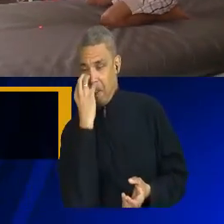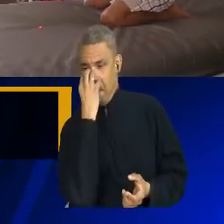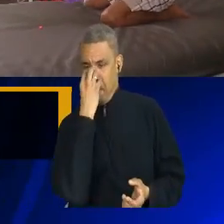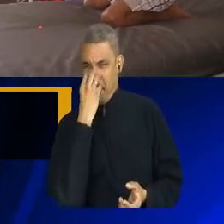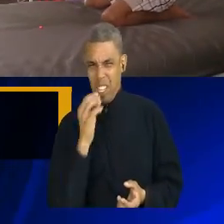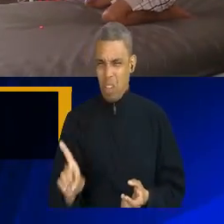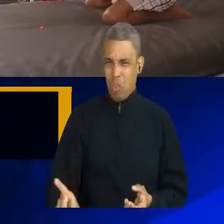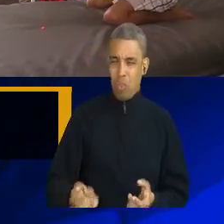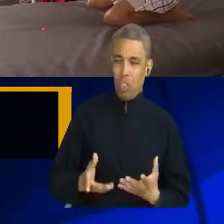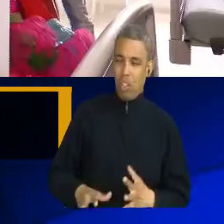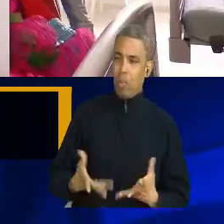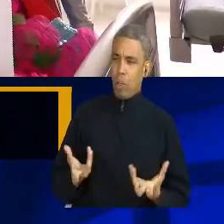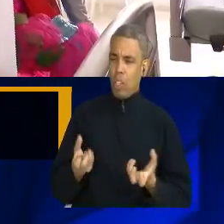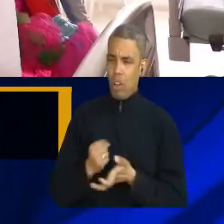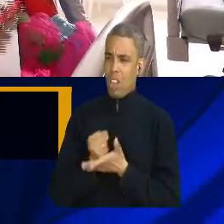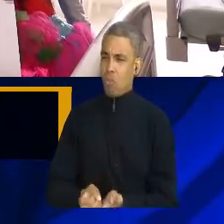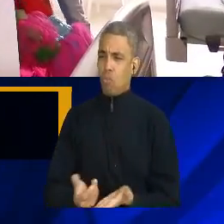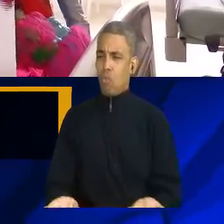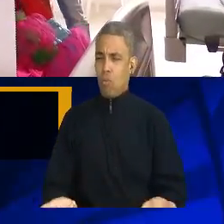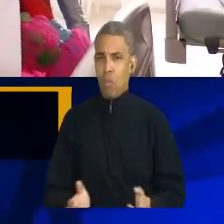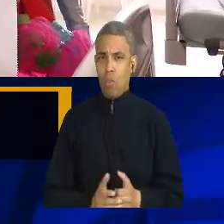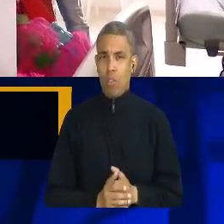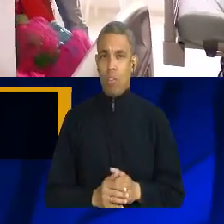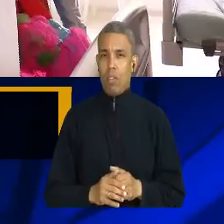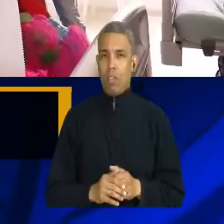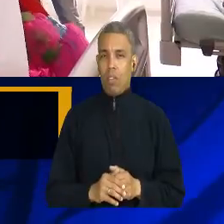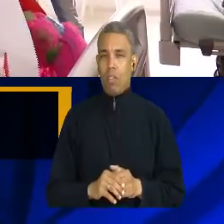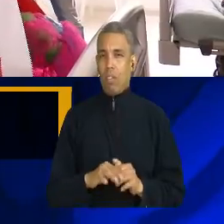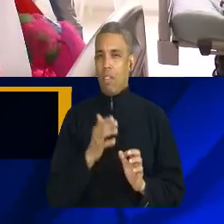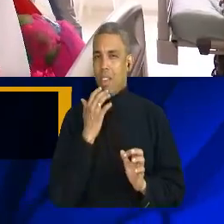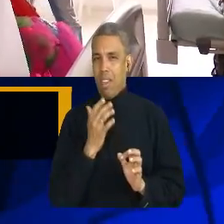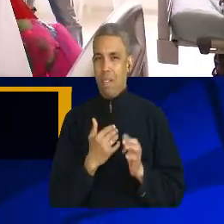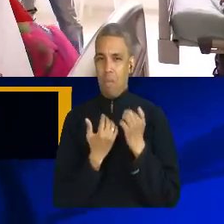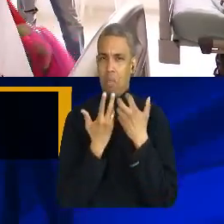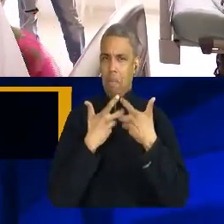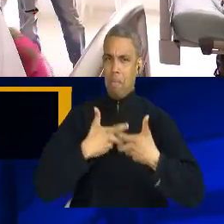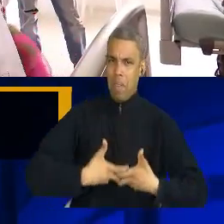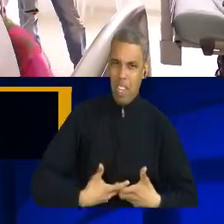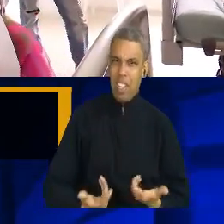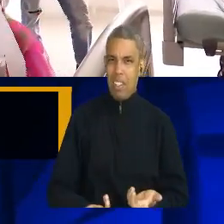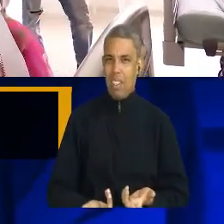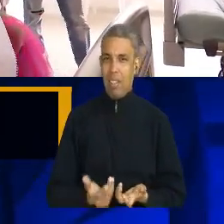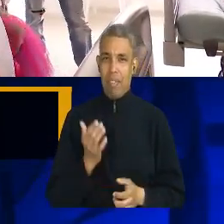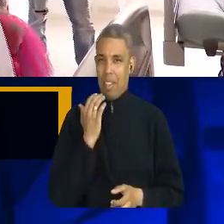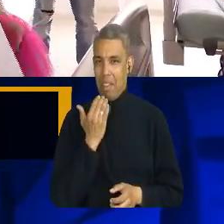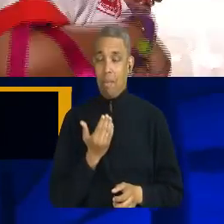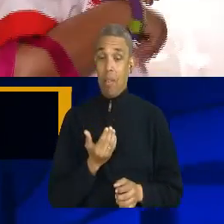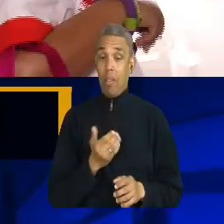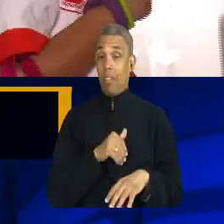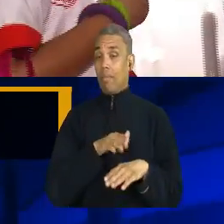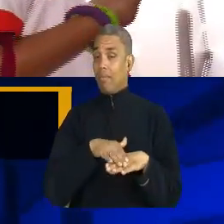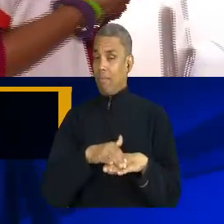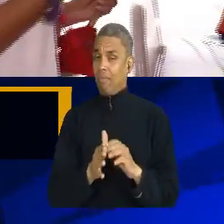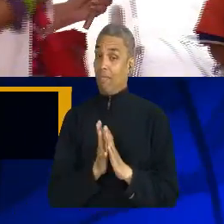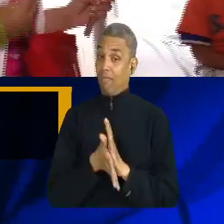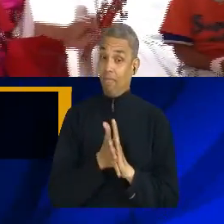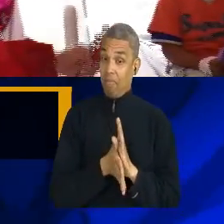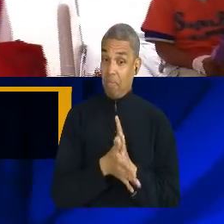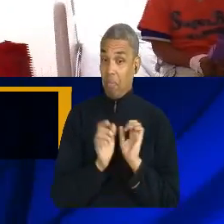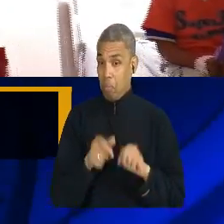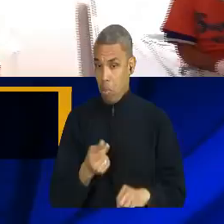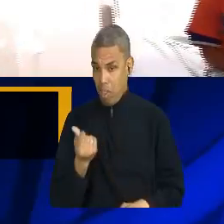medio de embajadores, es decir, que en sus empresas hablen y digan, es que podemos hacer una colecta